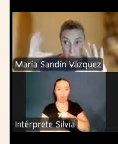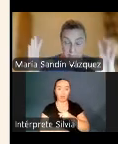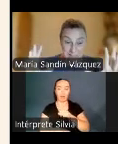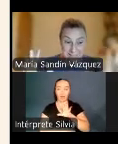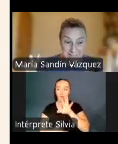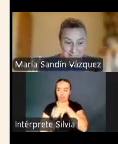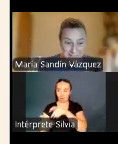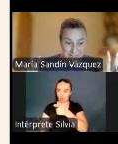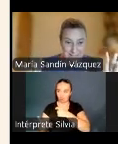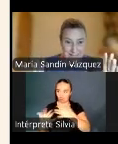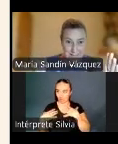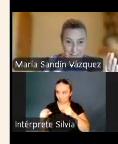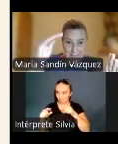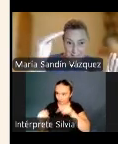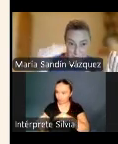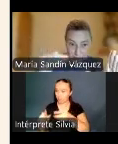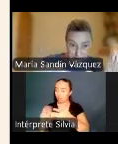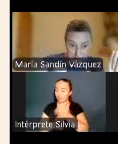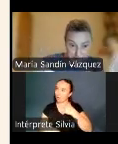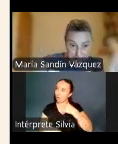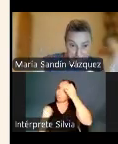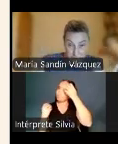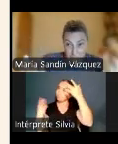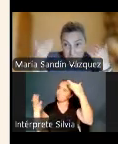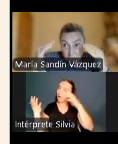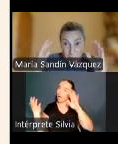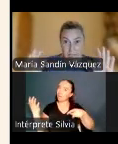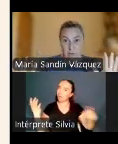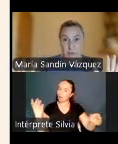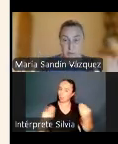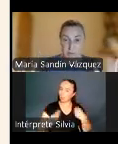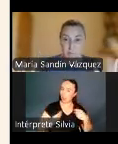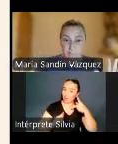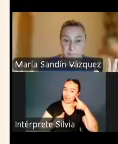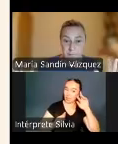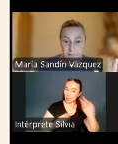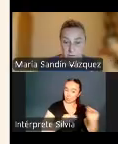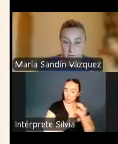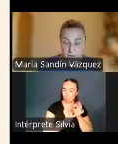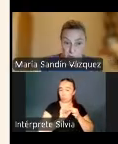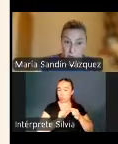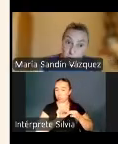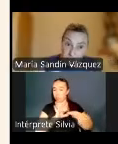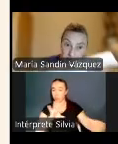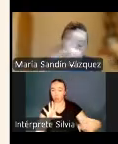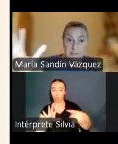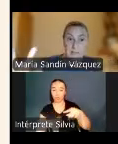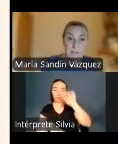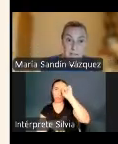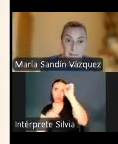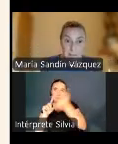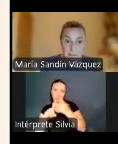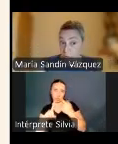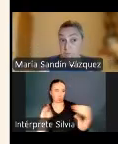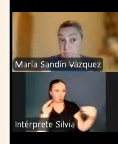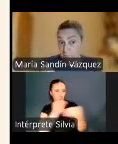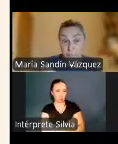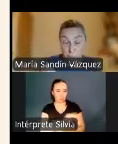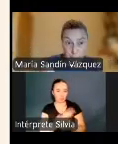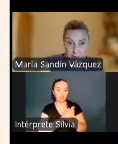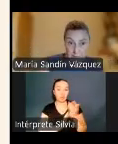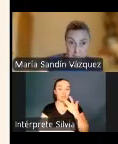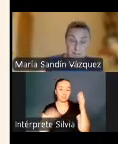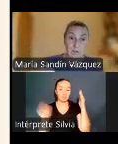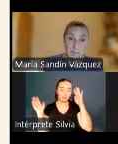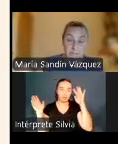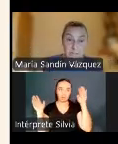salud, puedes tener en la cabeza como diagnóstico. Entonces, si no se abre esta mirada, si no